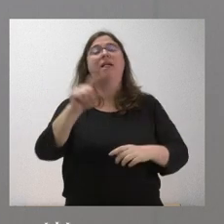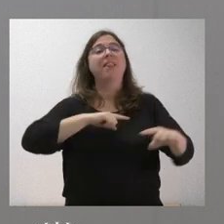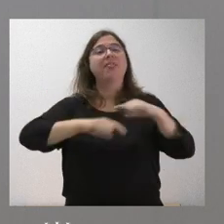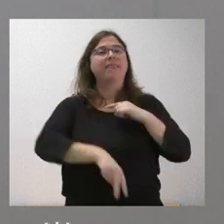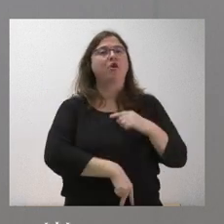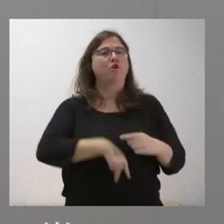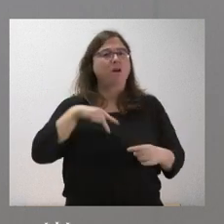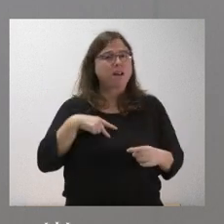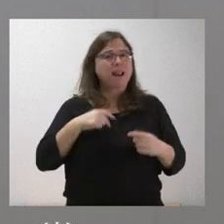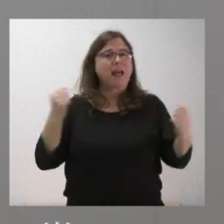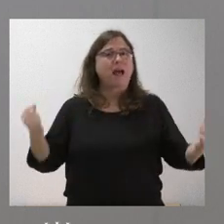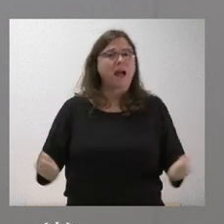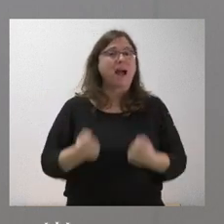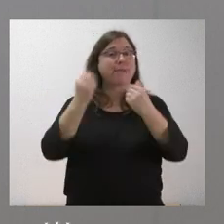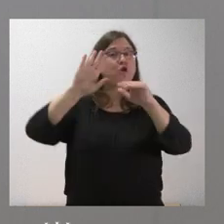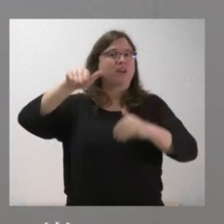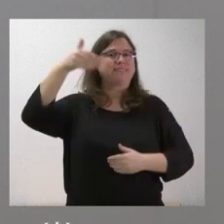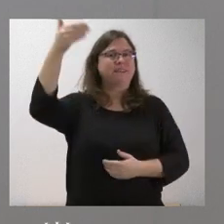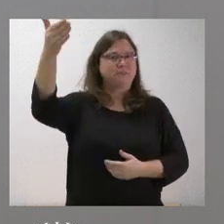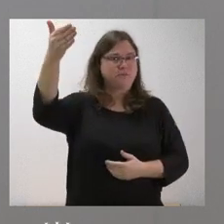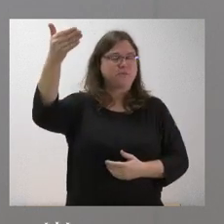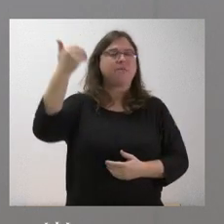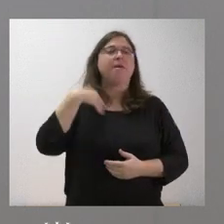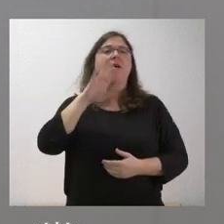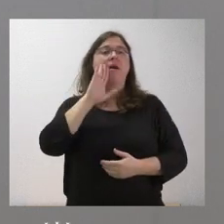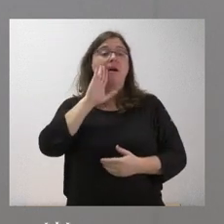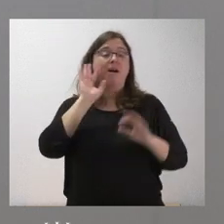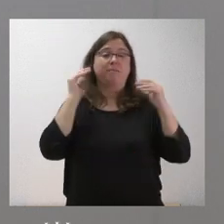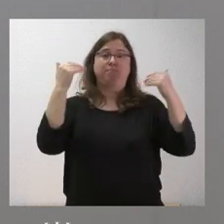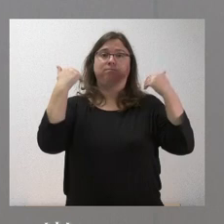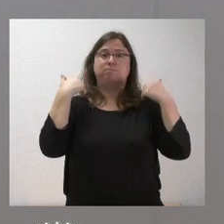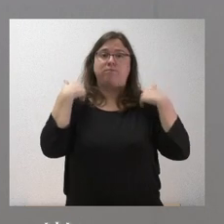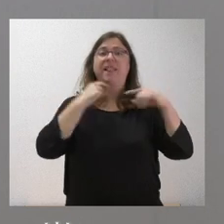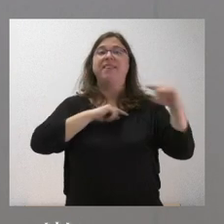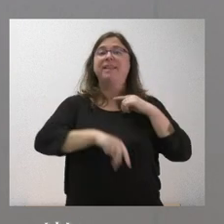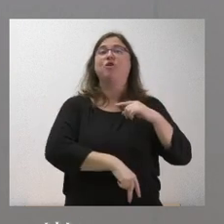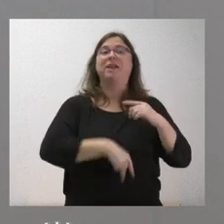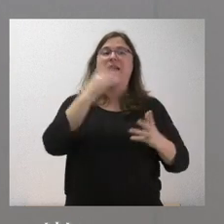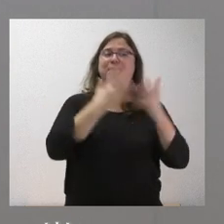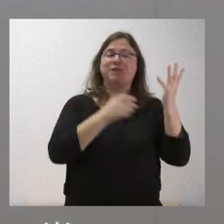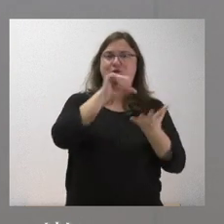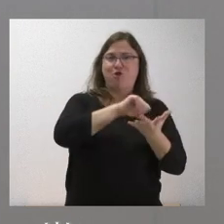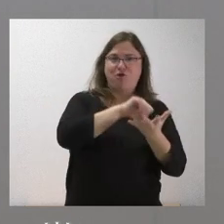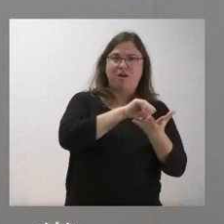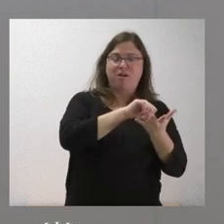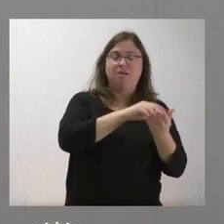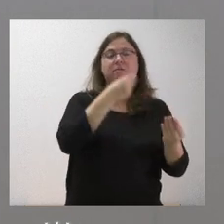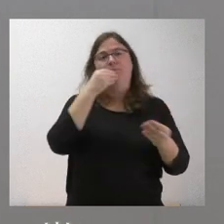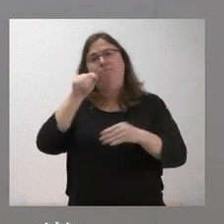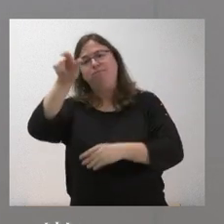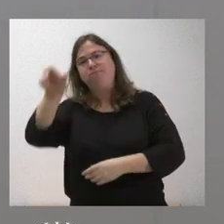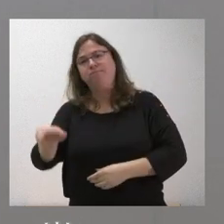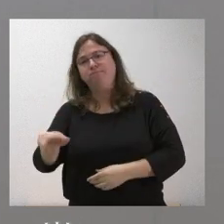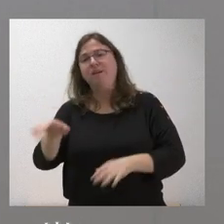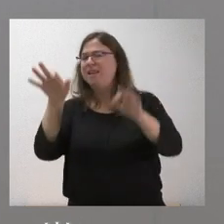general de acción exterior que se había encargado al director general de administración local pasa de ser desempeñado en